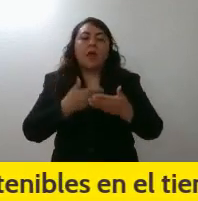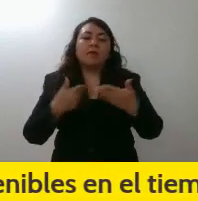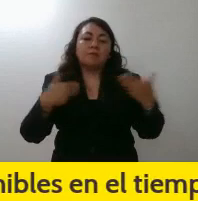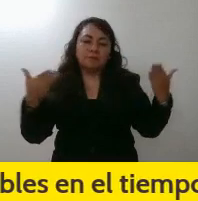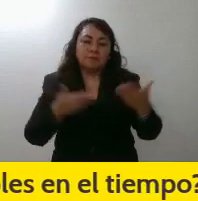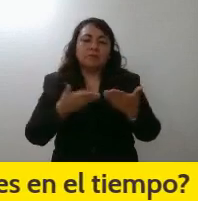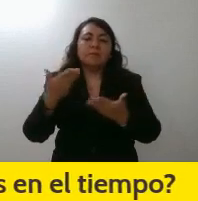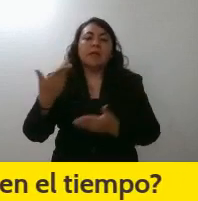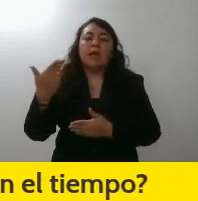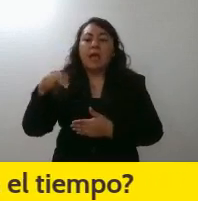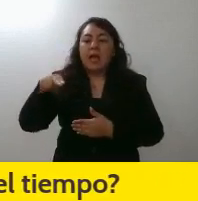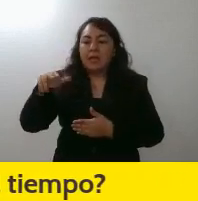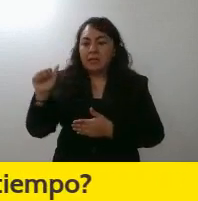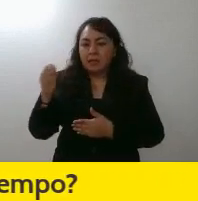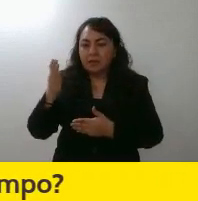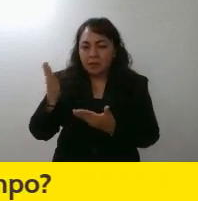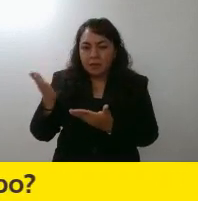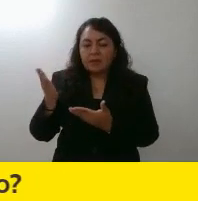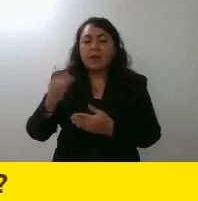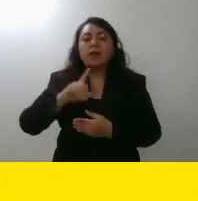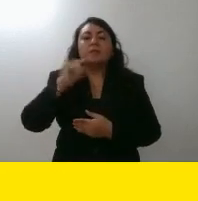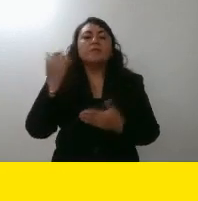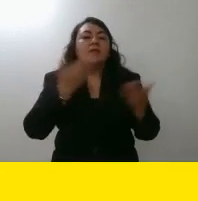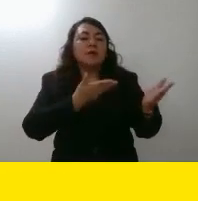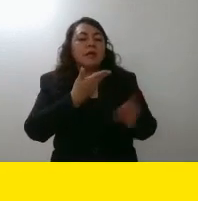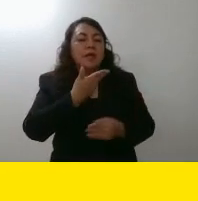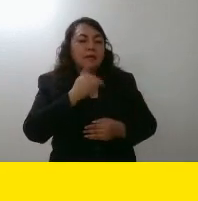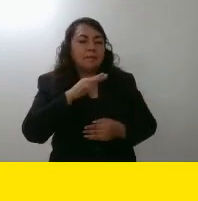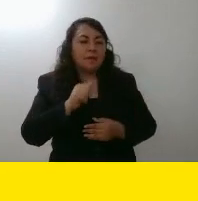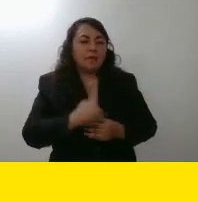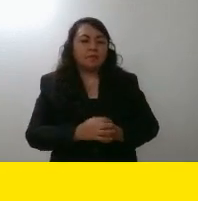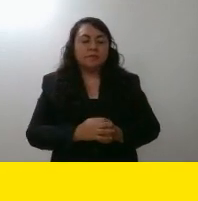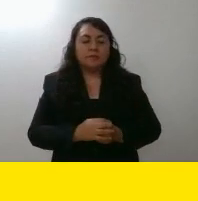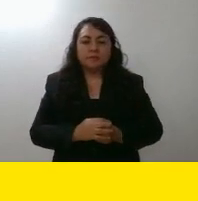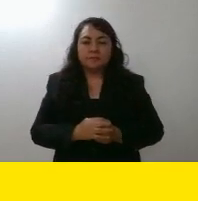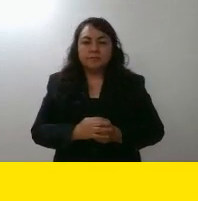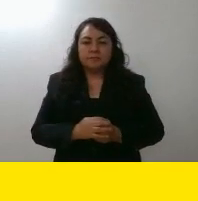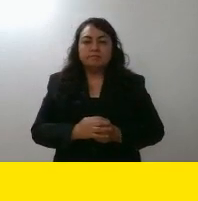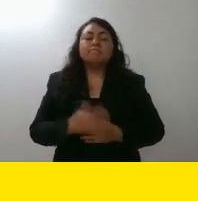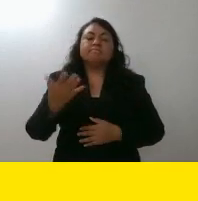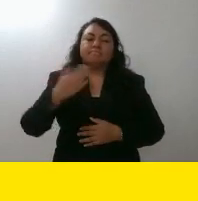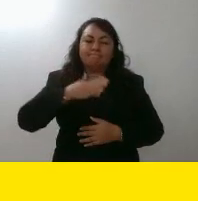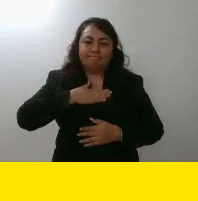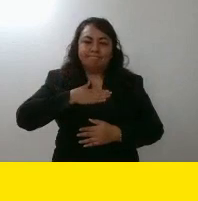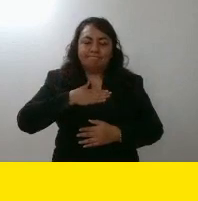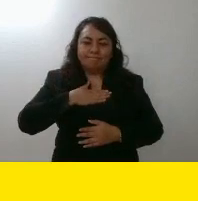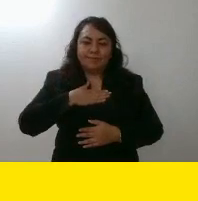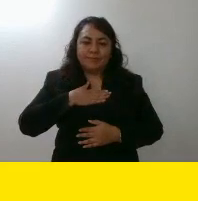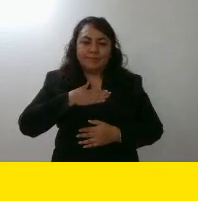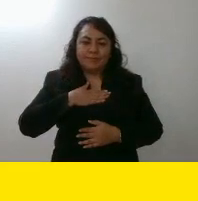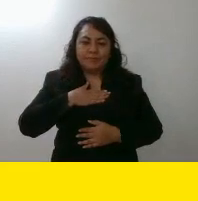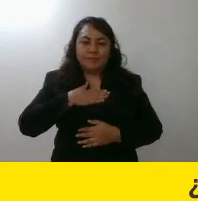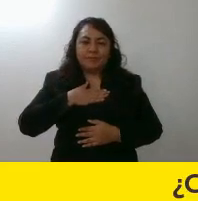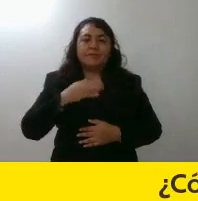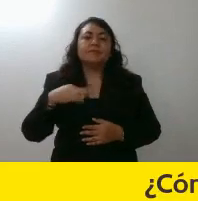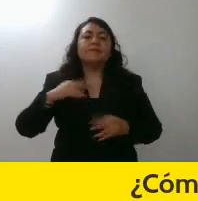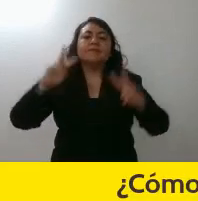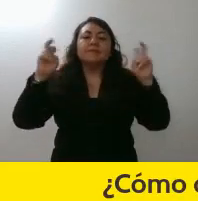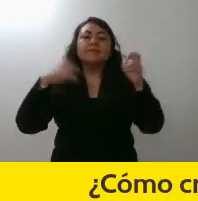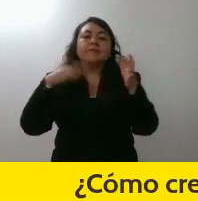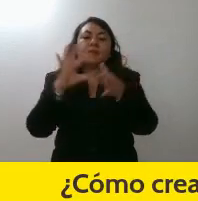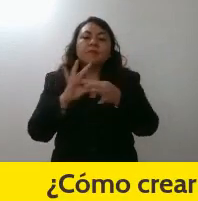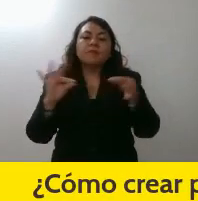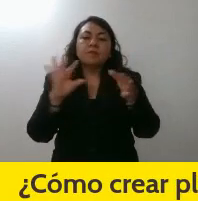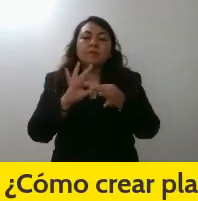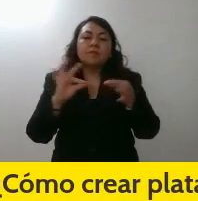parece, Hanna, y después le pasamos la pelota a Ima. Dale. Bueno, yo voy a estar hablando un poco